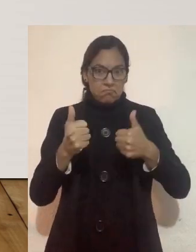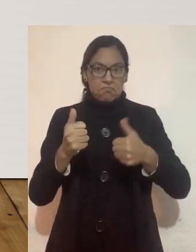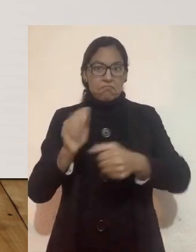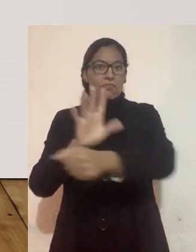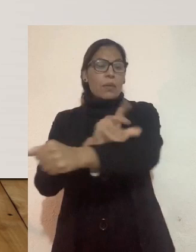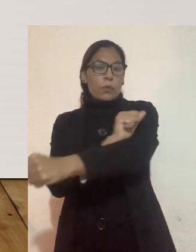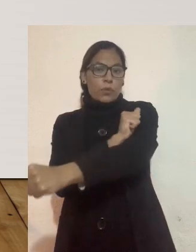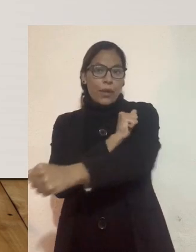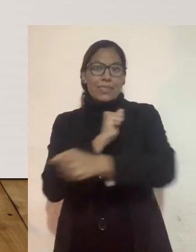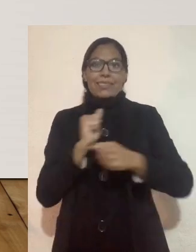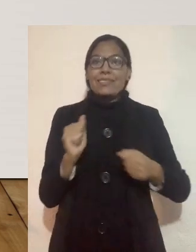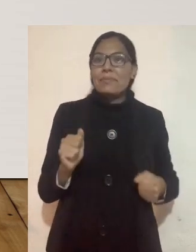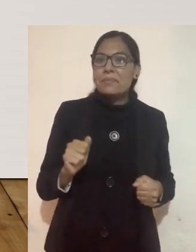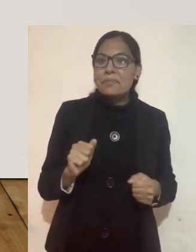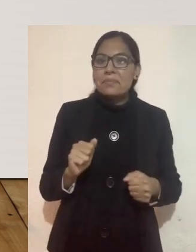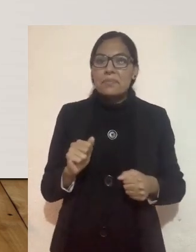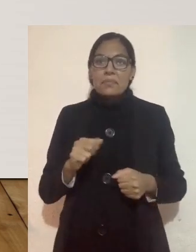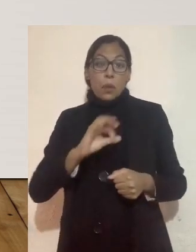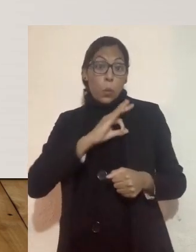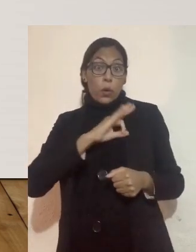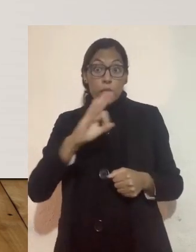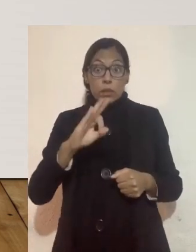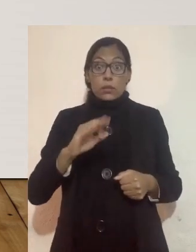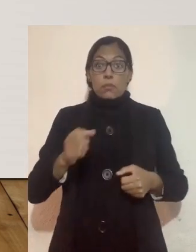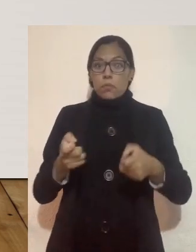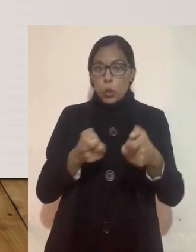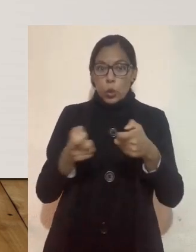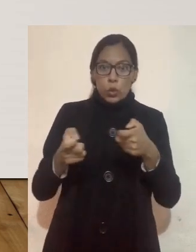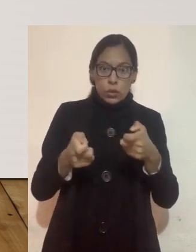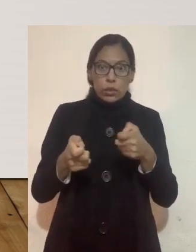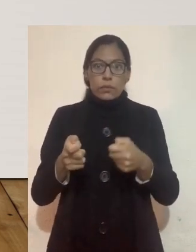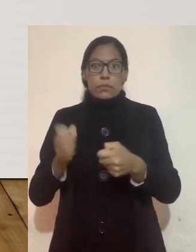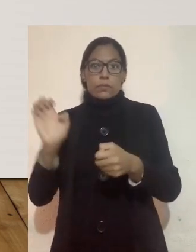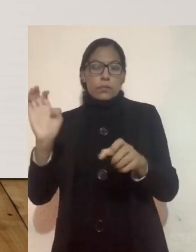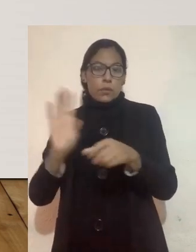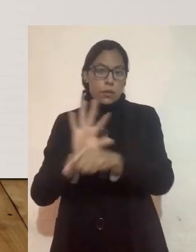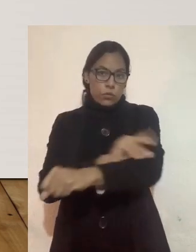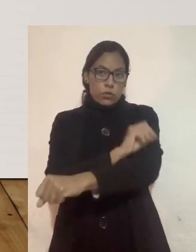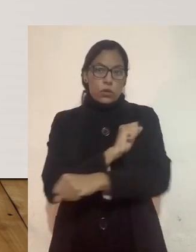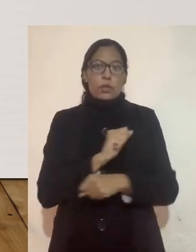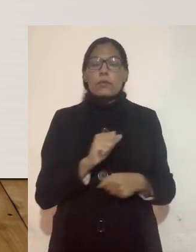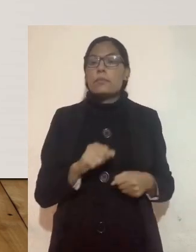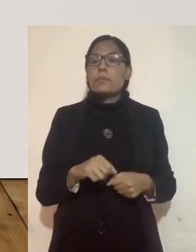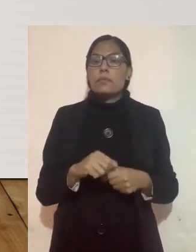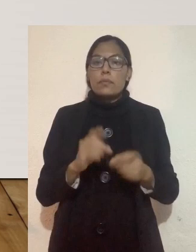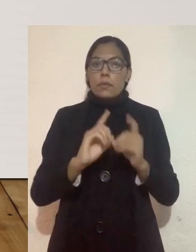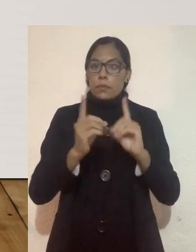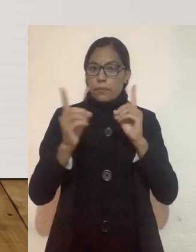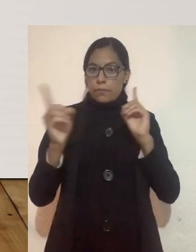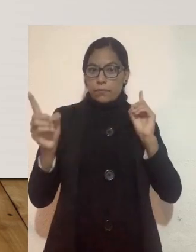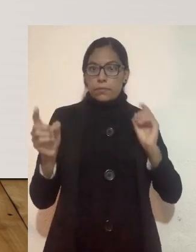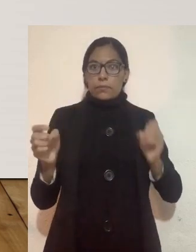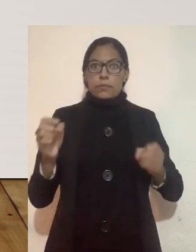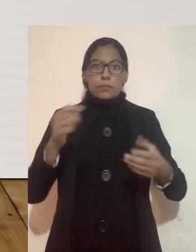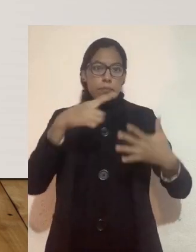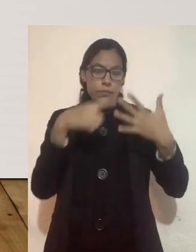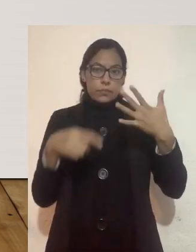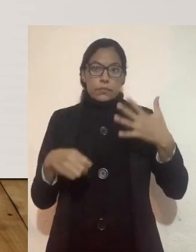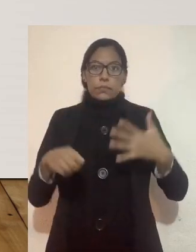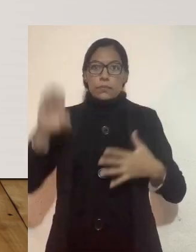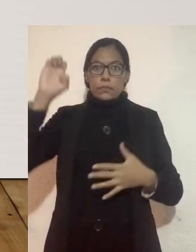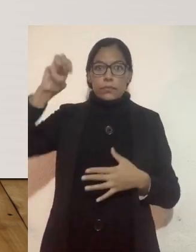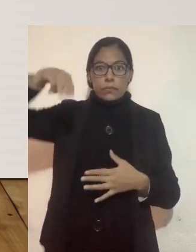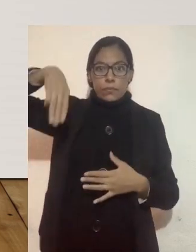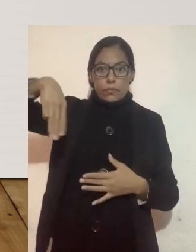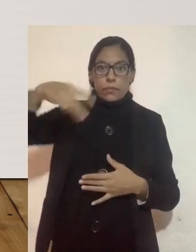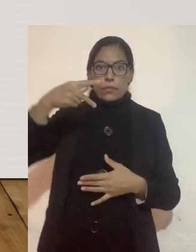sus emociones, los estarás llevando a una autogestión y regulación emocional.